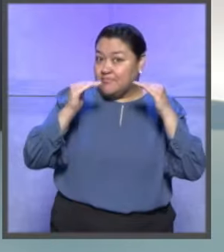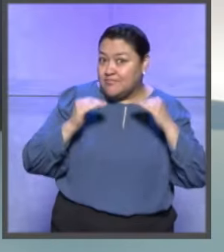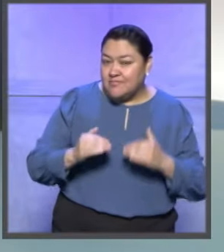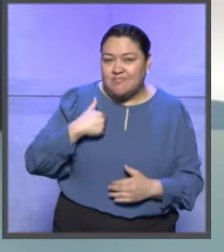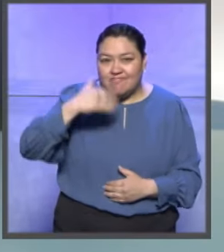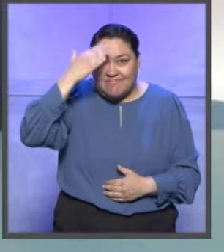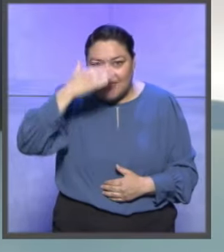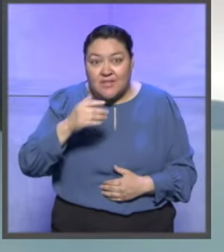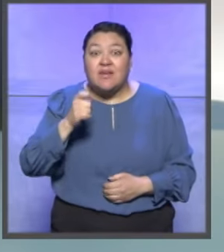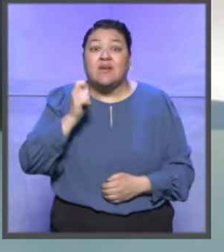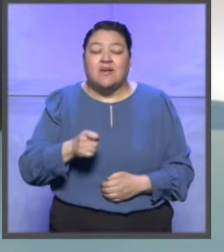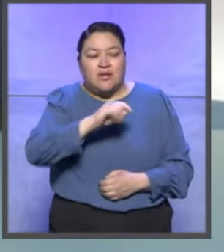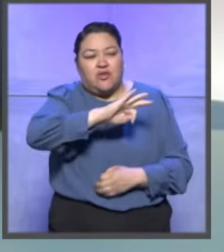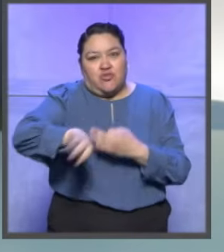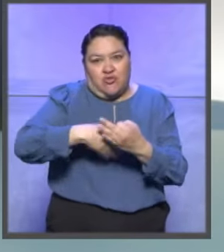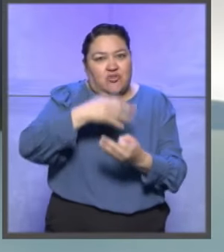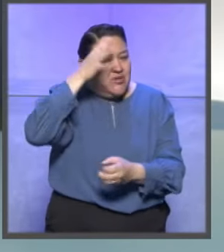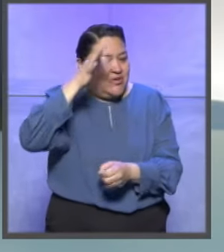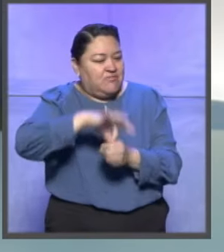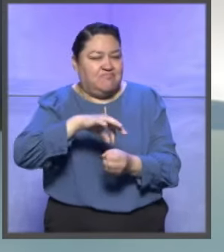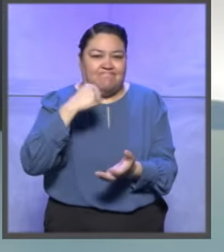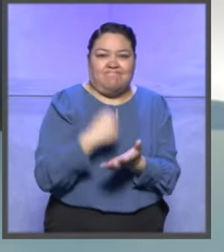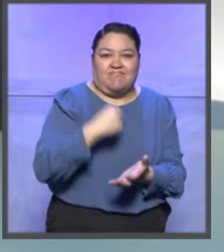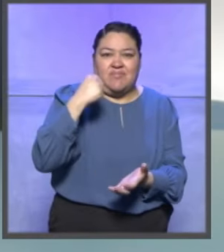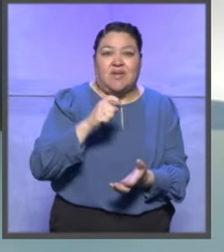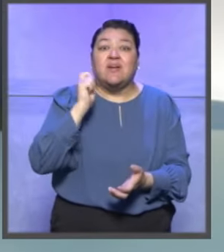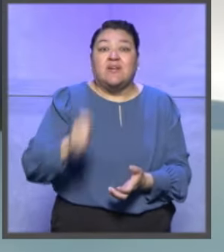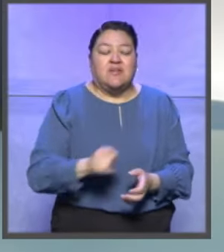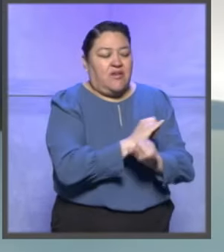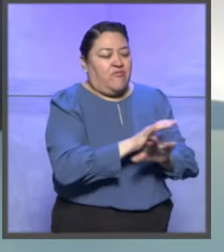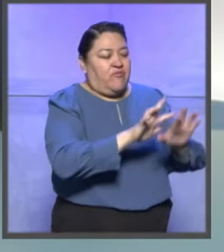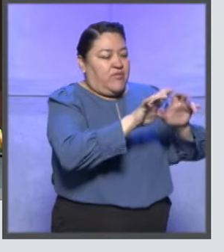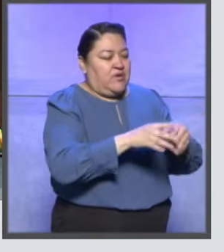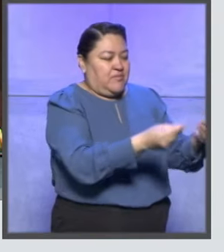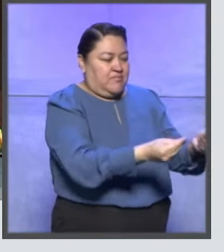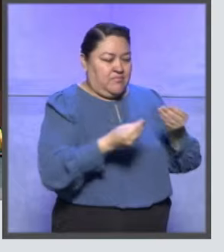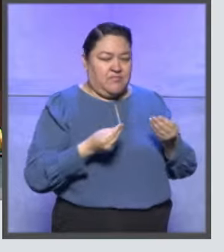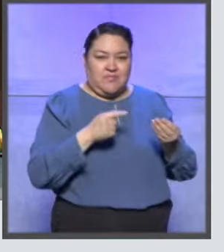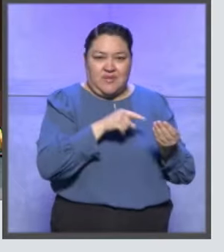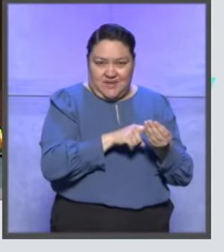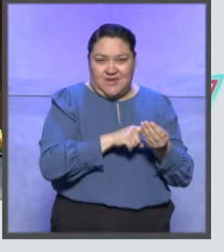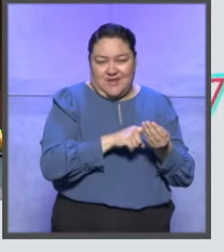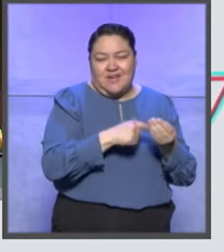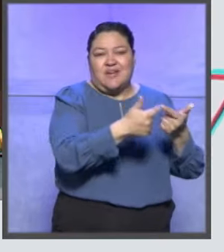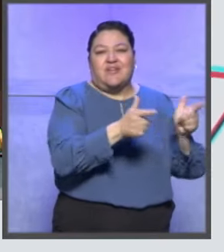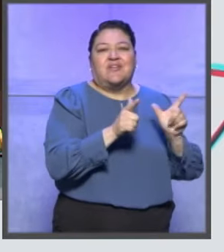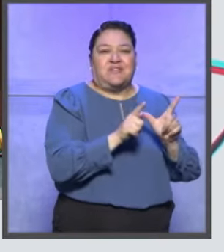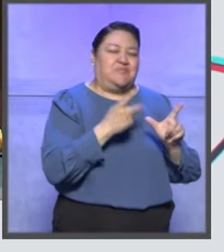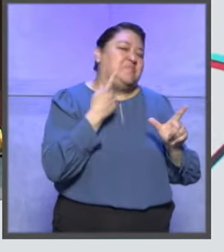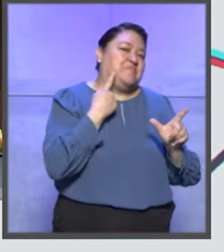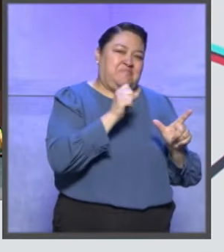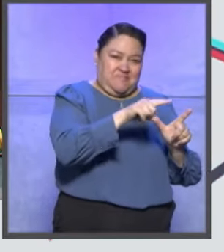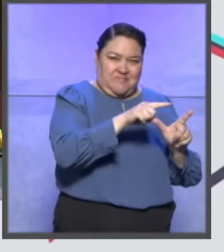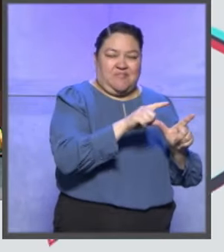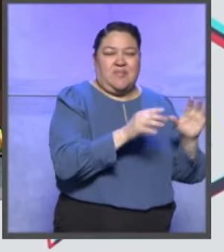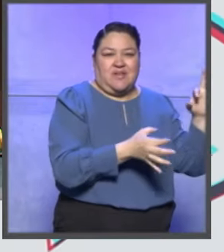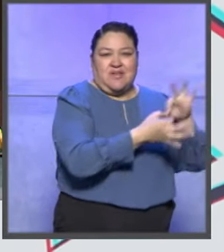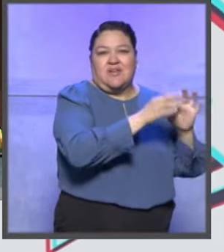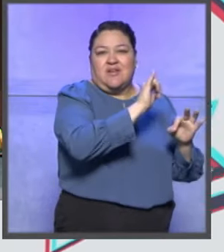Más adelante, confirmó por unanimidad de votos el informe de la Dirección Ejecutiva de Prerrogativas y Partidos Políticos del Instituto